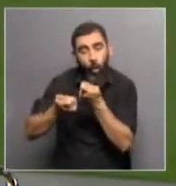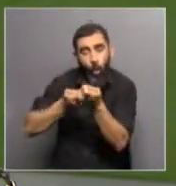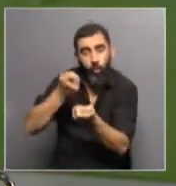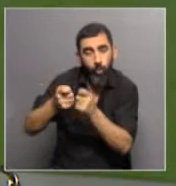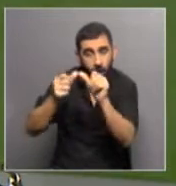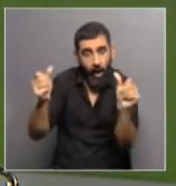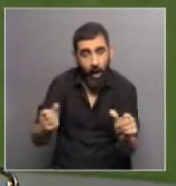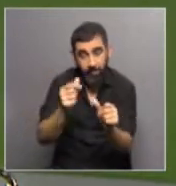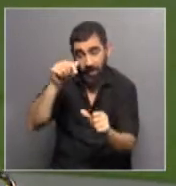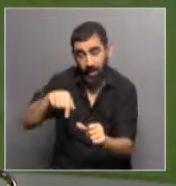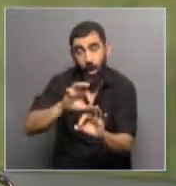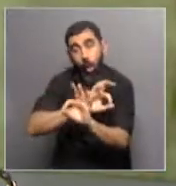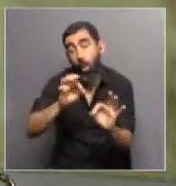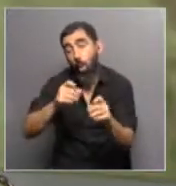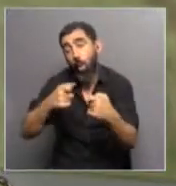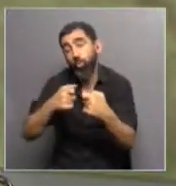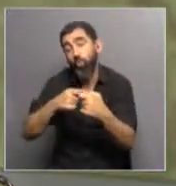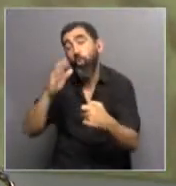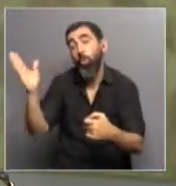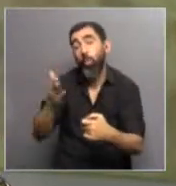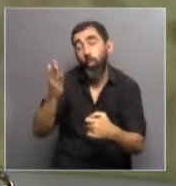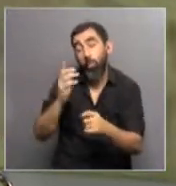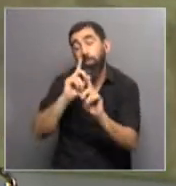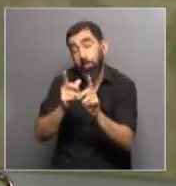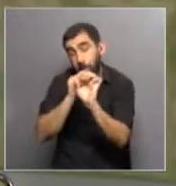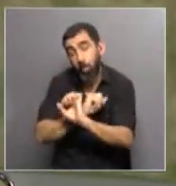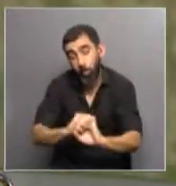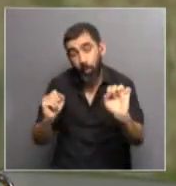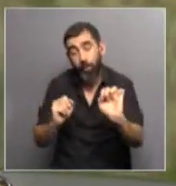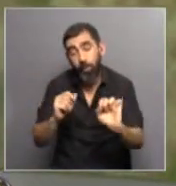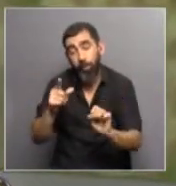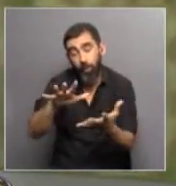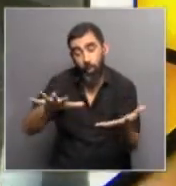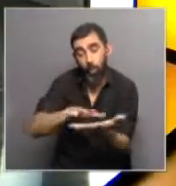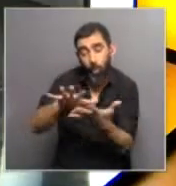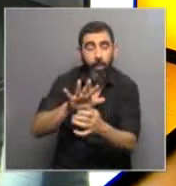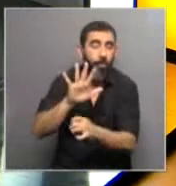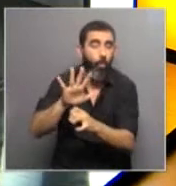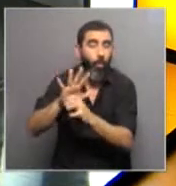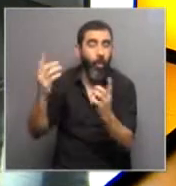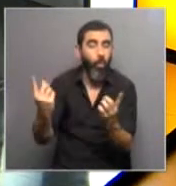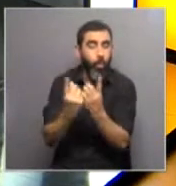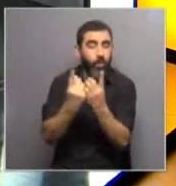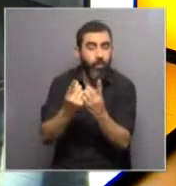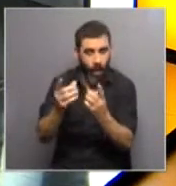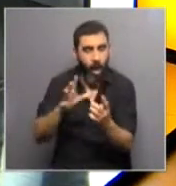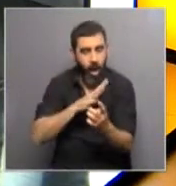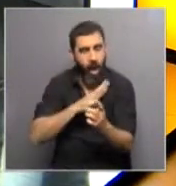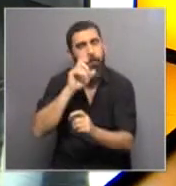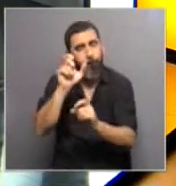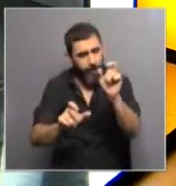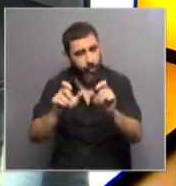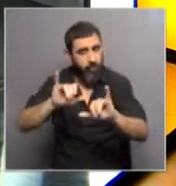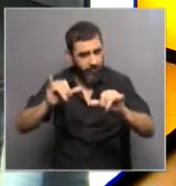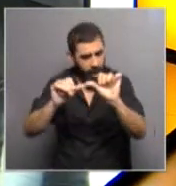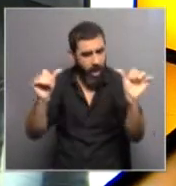espacios de INEA o en espacios de asociaciones de productores, etcétera, pero que sea ese espacio de encuentro y nos parece que hay un potencial enorme. Hay gente que está